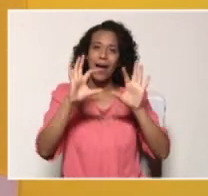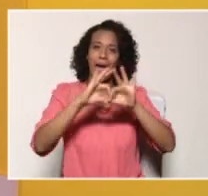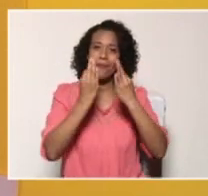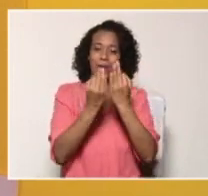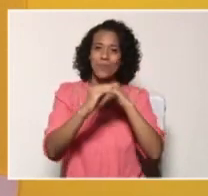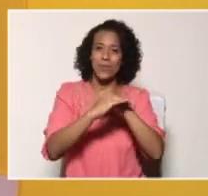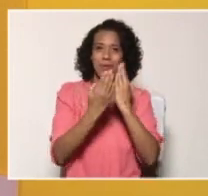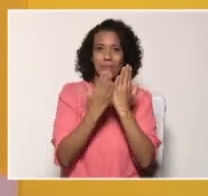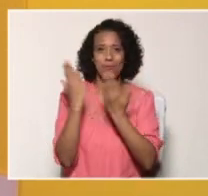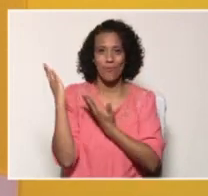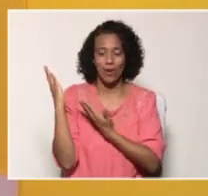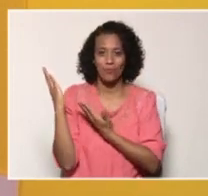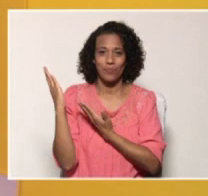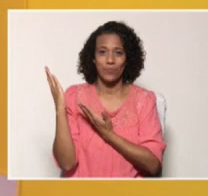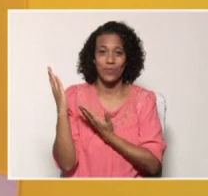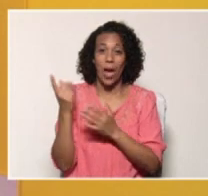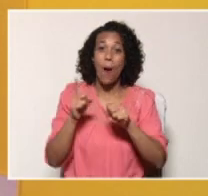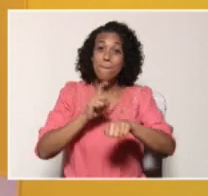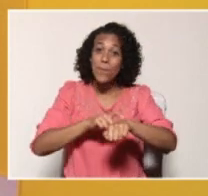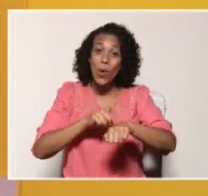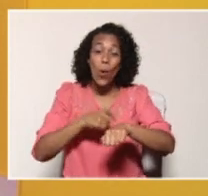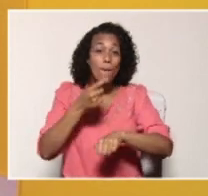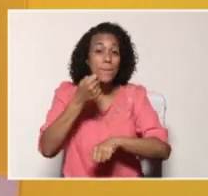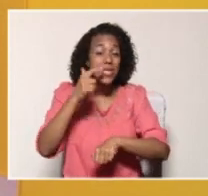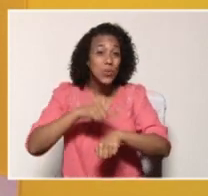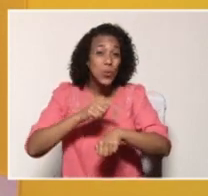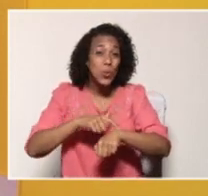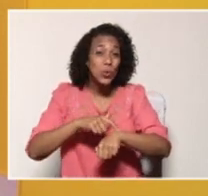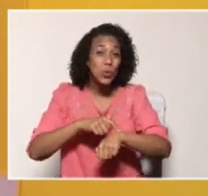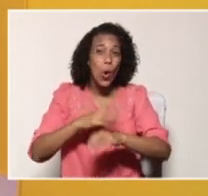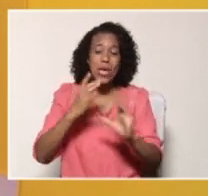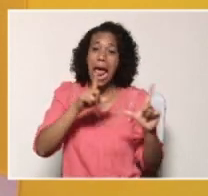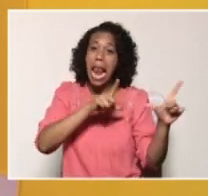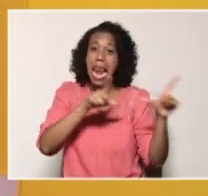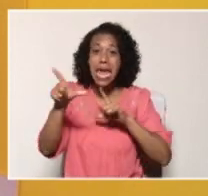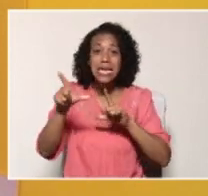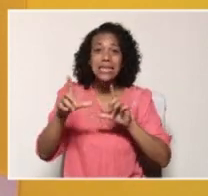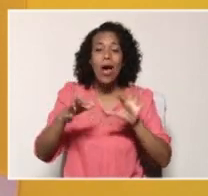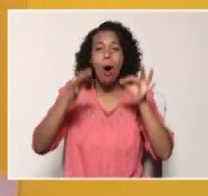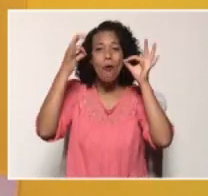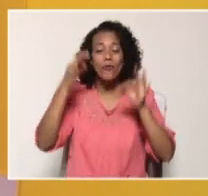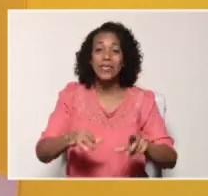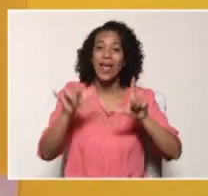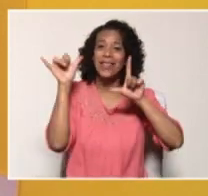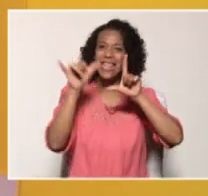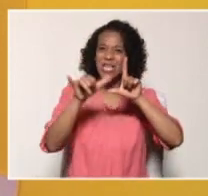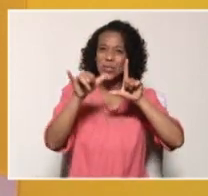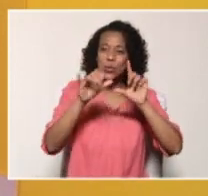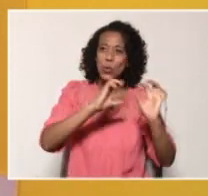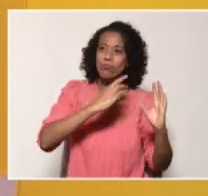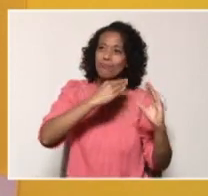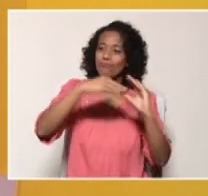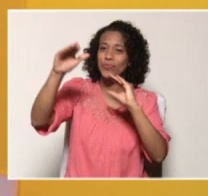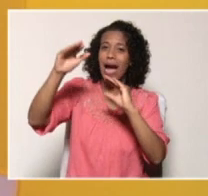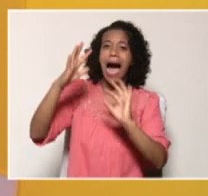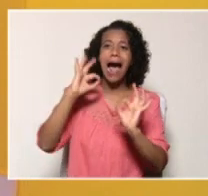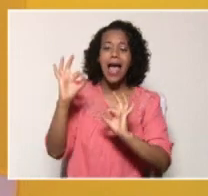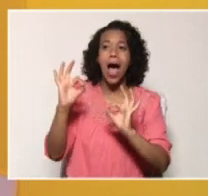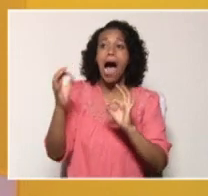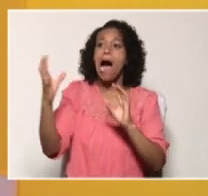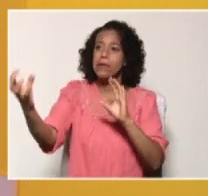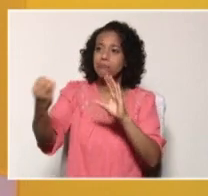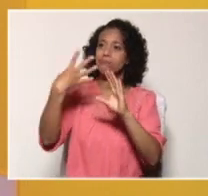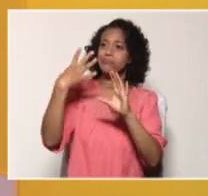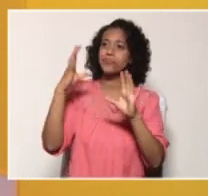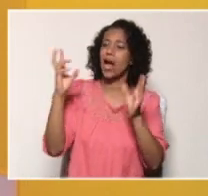Familia Una Escuela. En muy pocos minutos van a poder conseguir este programa en nuestra página oficial de YouTube, que es @cadafamiliaunaescuela.